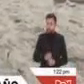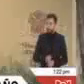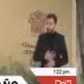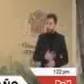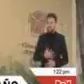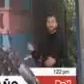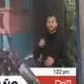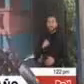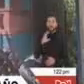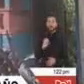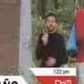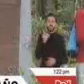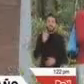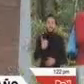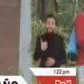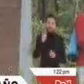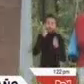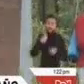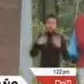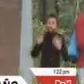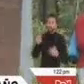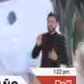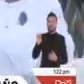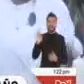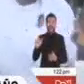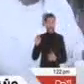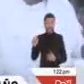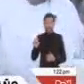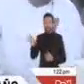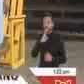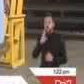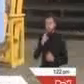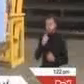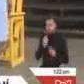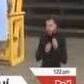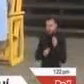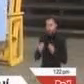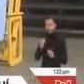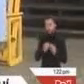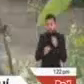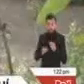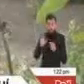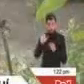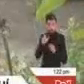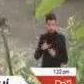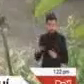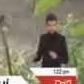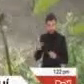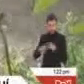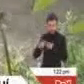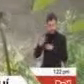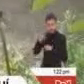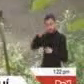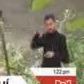pequeño corregimiento que tiene fama por sotea. ¿Cómo no? Si es un restaurante de experimentación con cocineras que utilizan técnicas y sabores de sus ancestras.